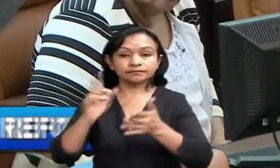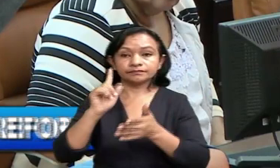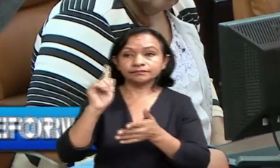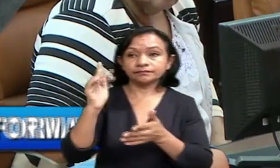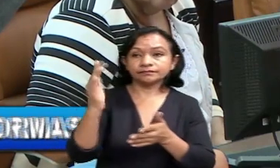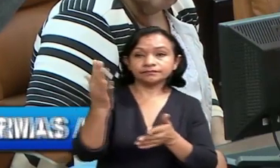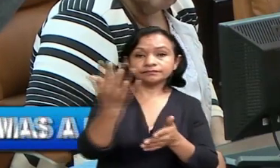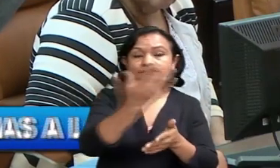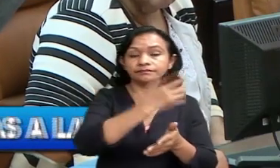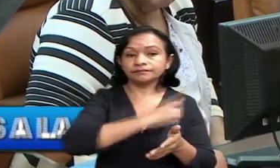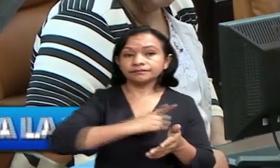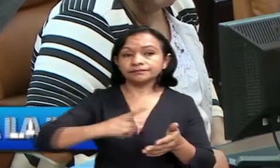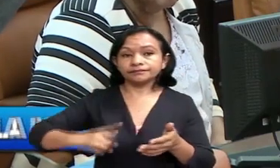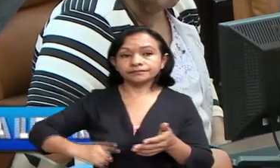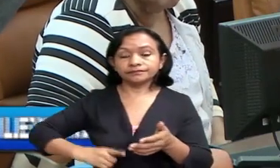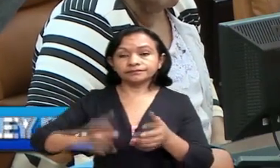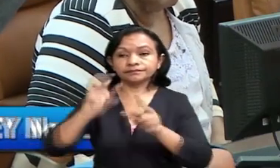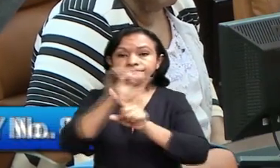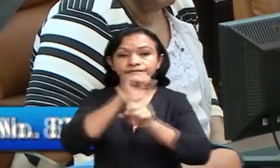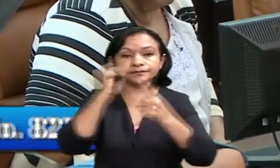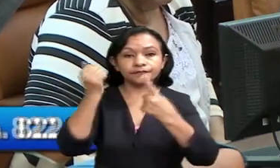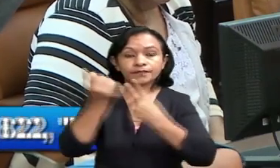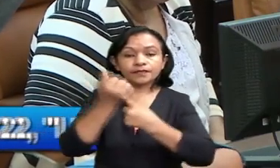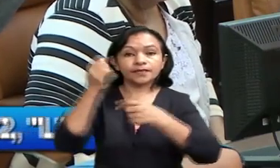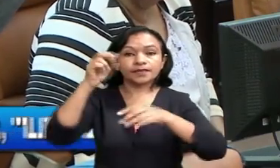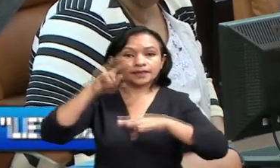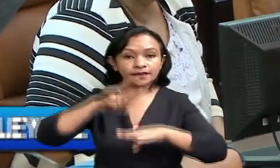bancadas de esta Asamblea Nacional.